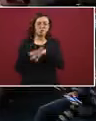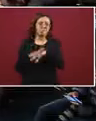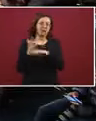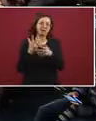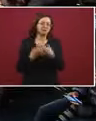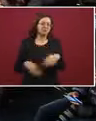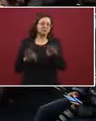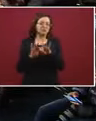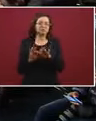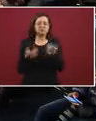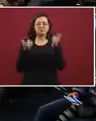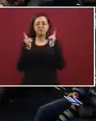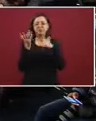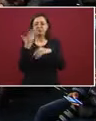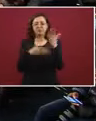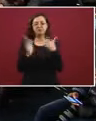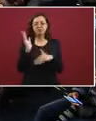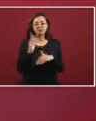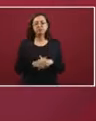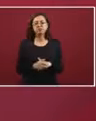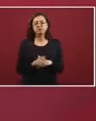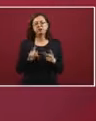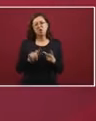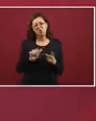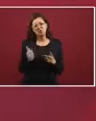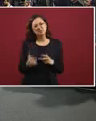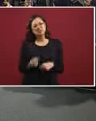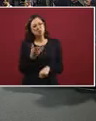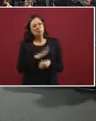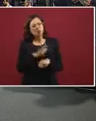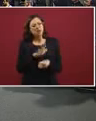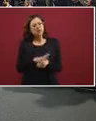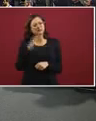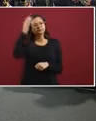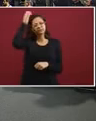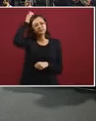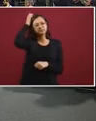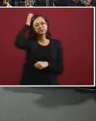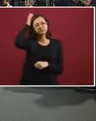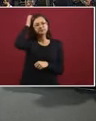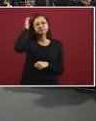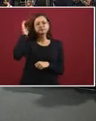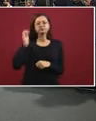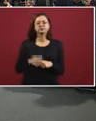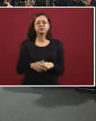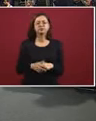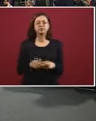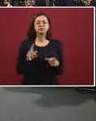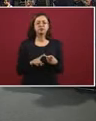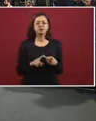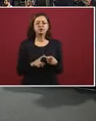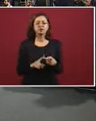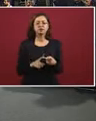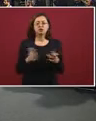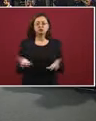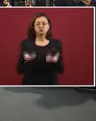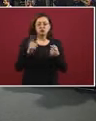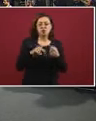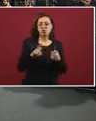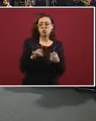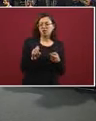éxitos. ¿Y su otra pregunta cuál era? Sobre la importancia de organismos como recuperar